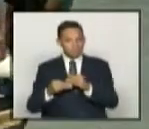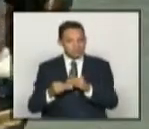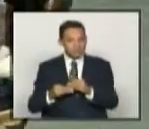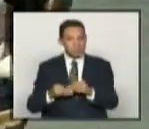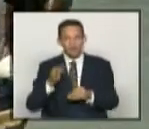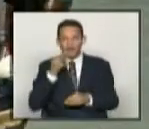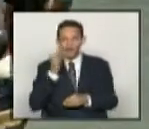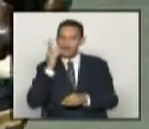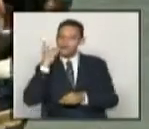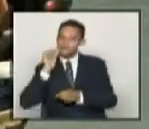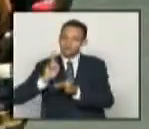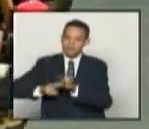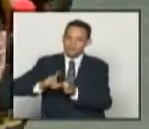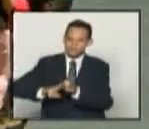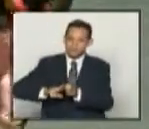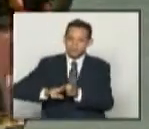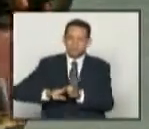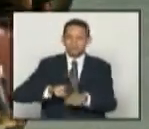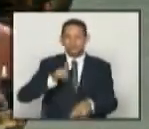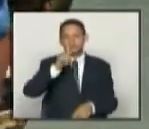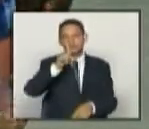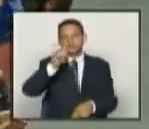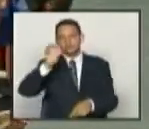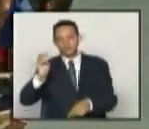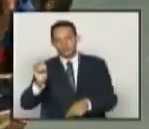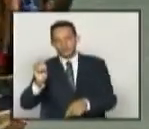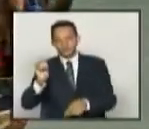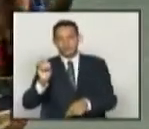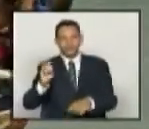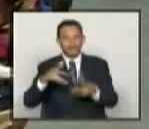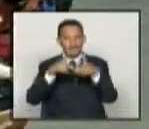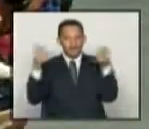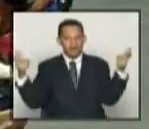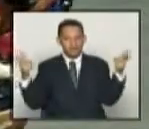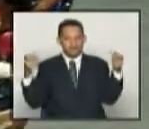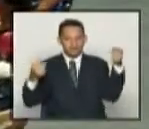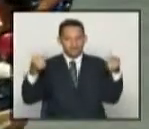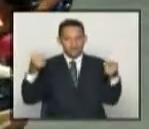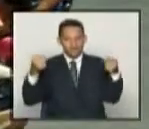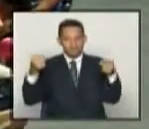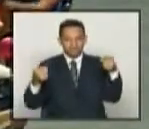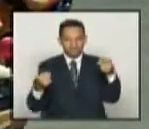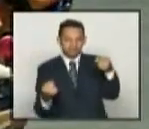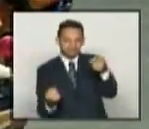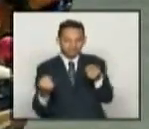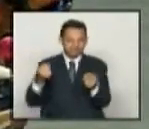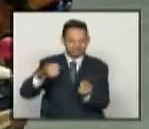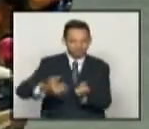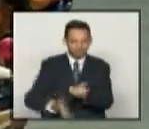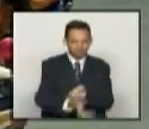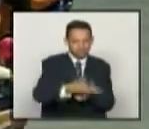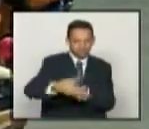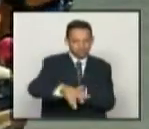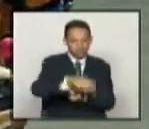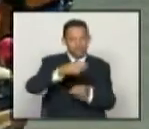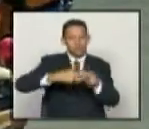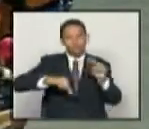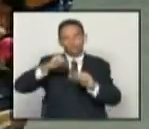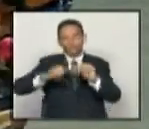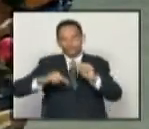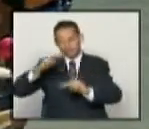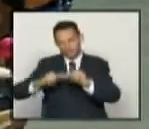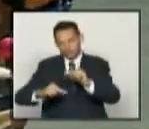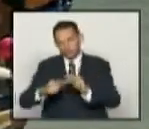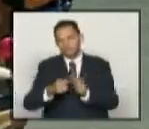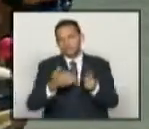son alrededor de 60 máquinas que permanentemente están trabajando en las vías secundarias y terciarias en el departamento. Lo que